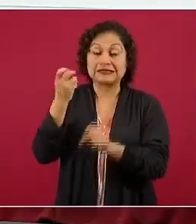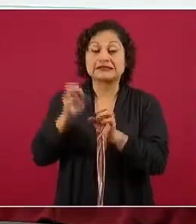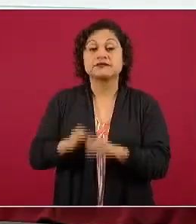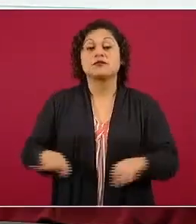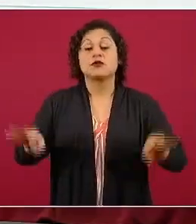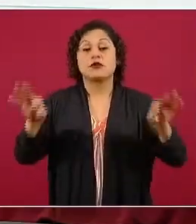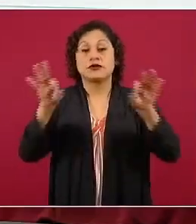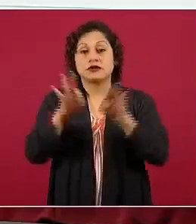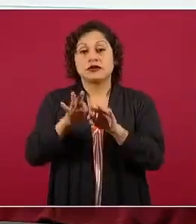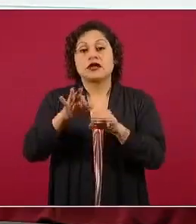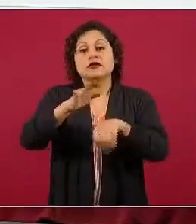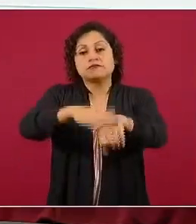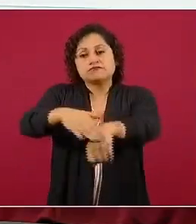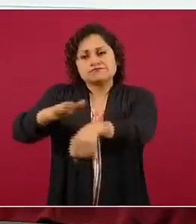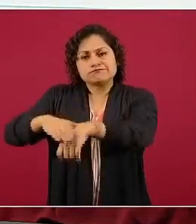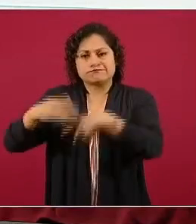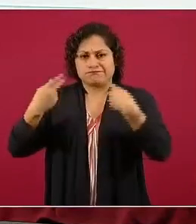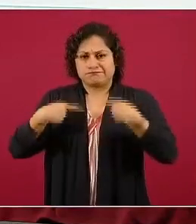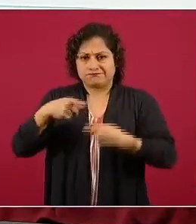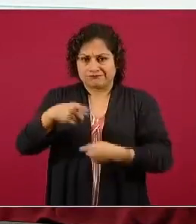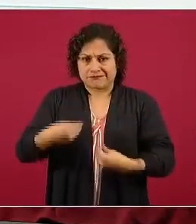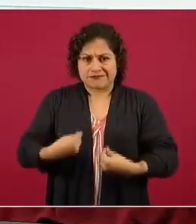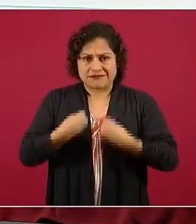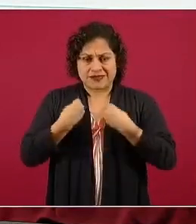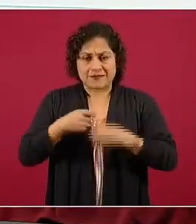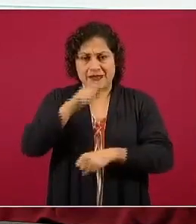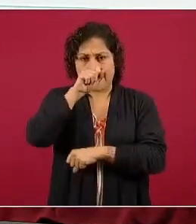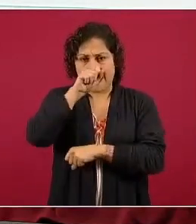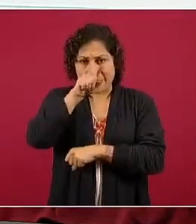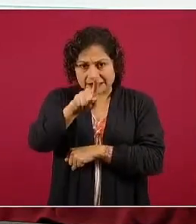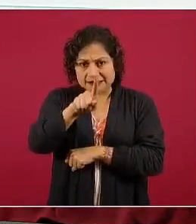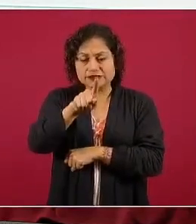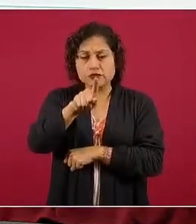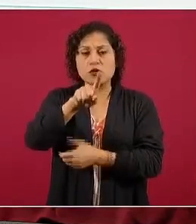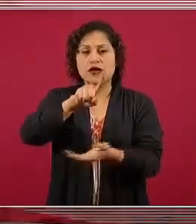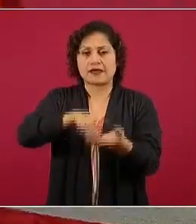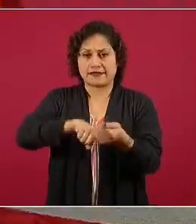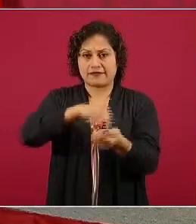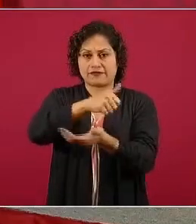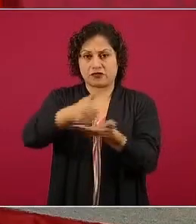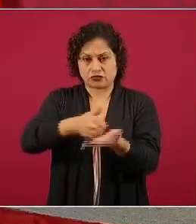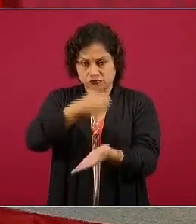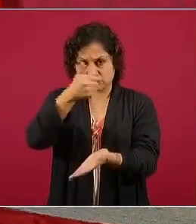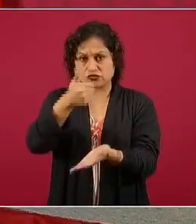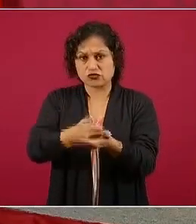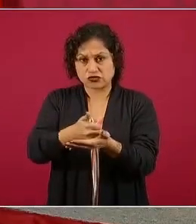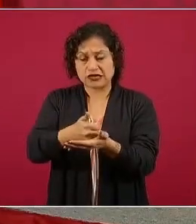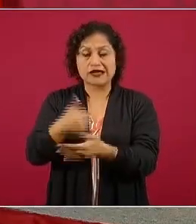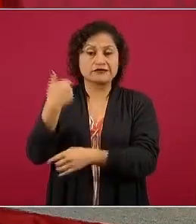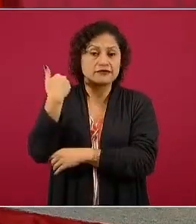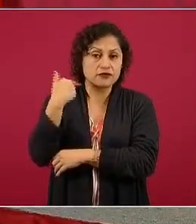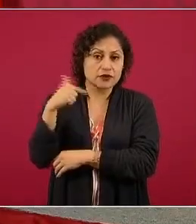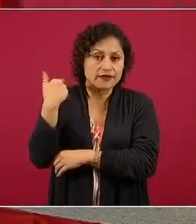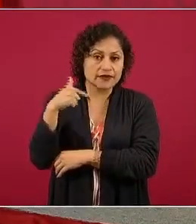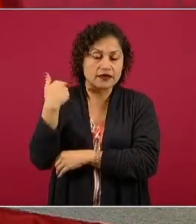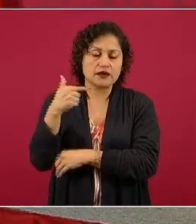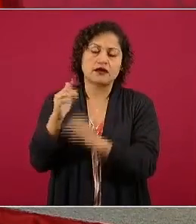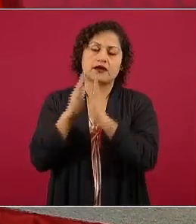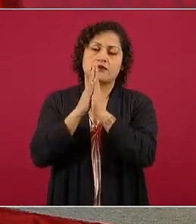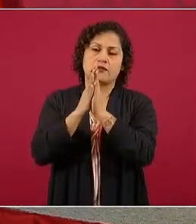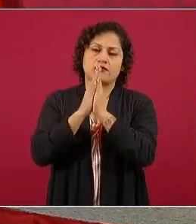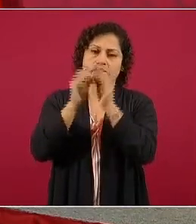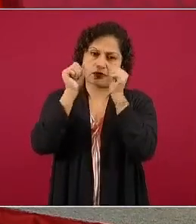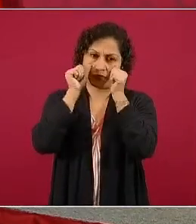la población en Jalisco y especialmente en el área conurbada de Guadalajara entienda